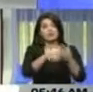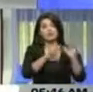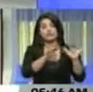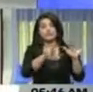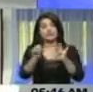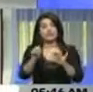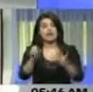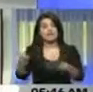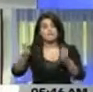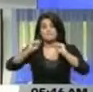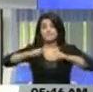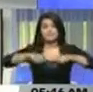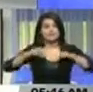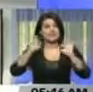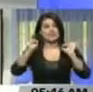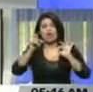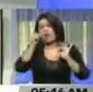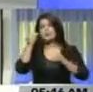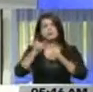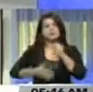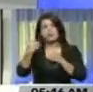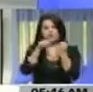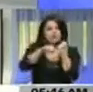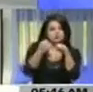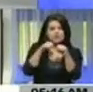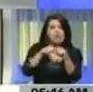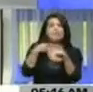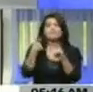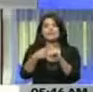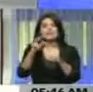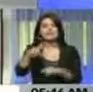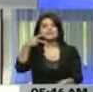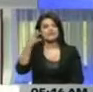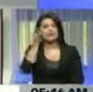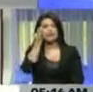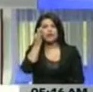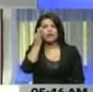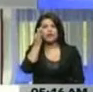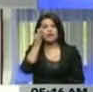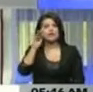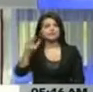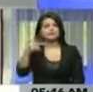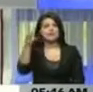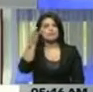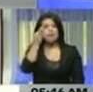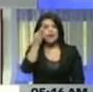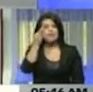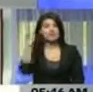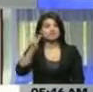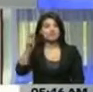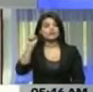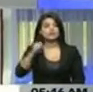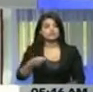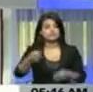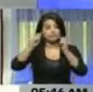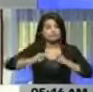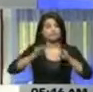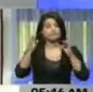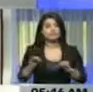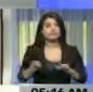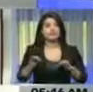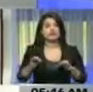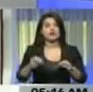plata. Bernardo Piñango en el boxeo fue el último y aparte es la tercera mujer criolla venezolana que gana una medalla olímpica,